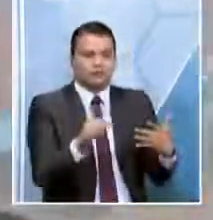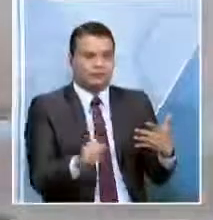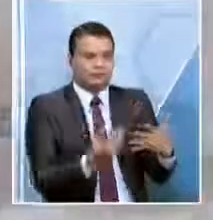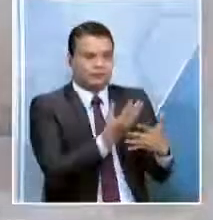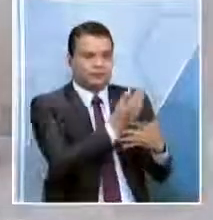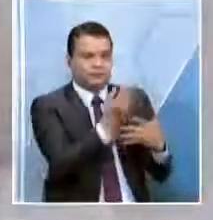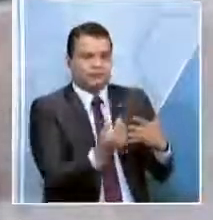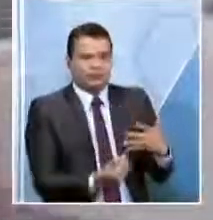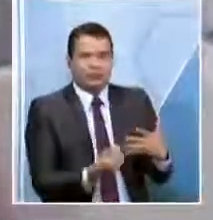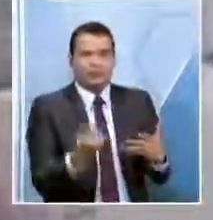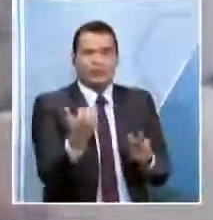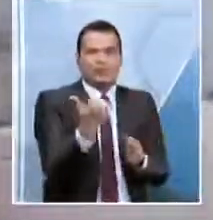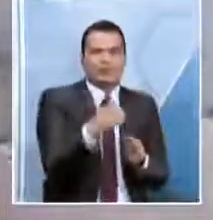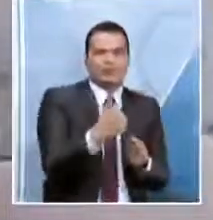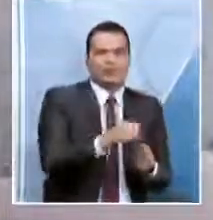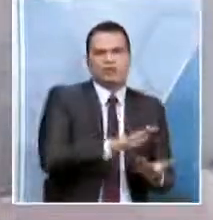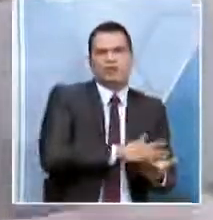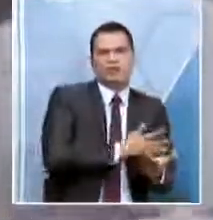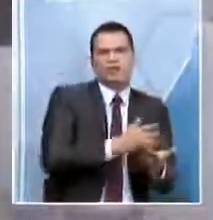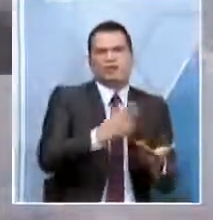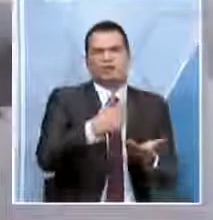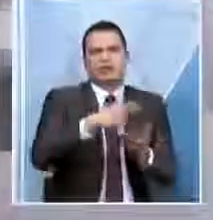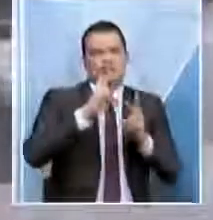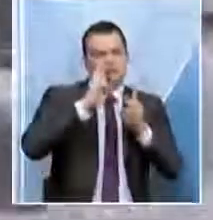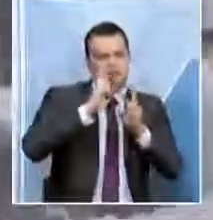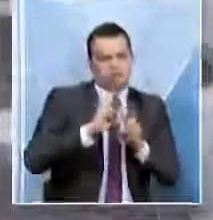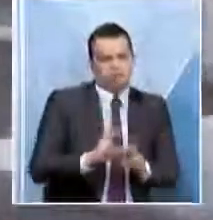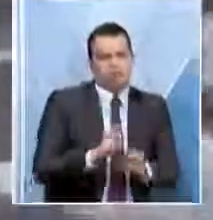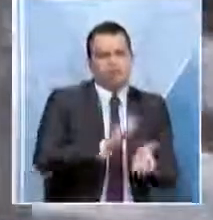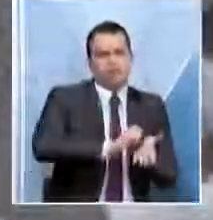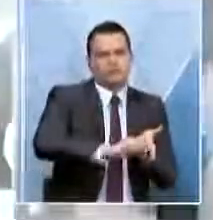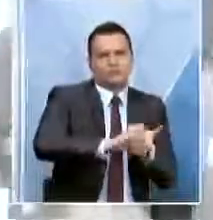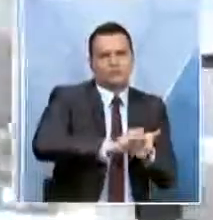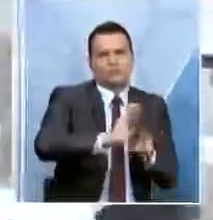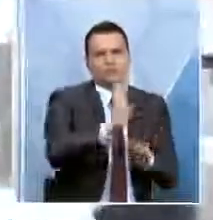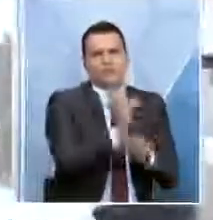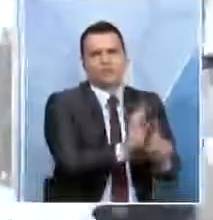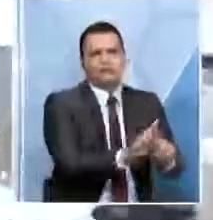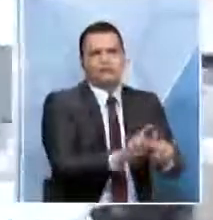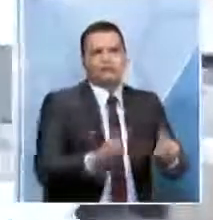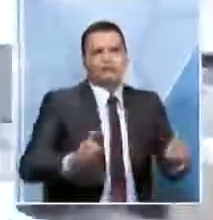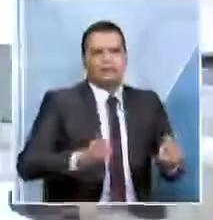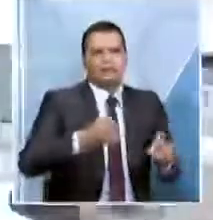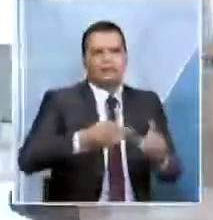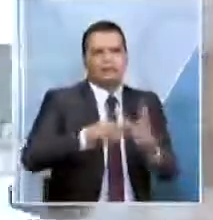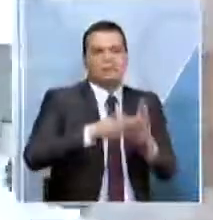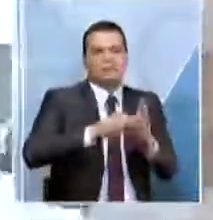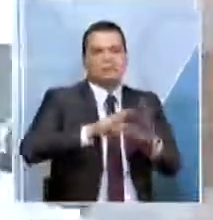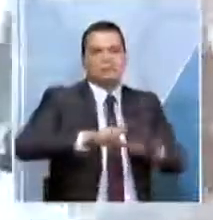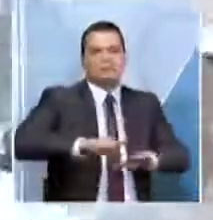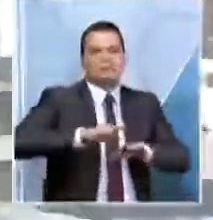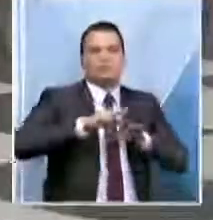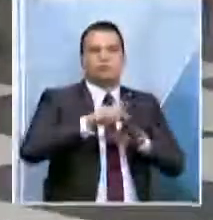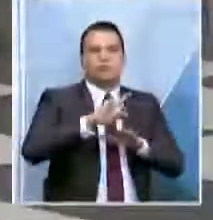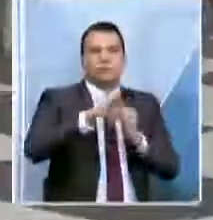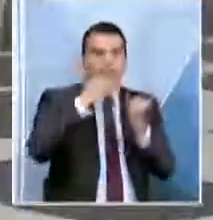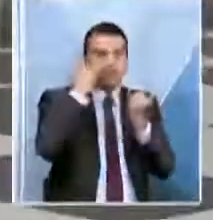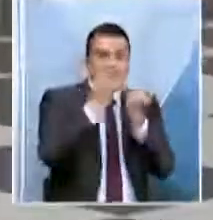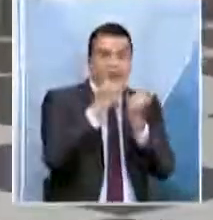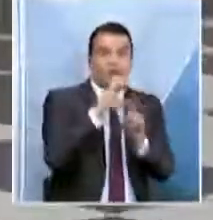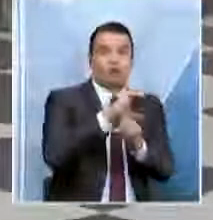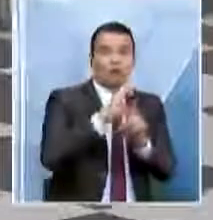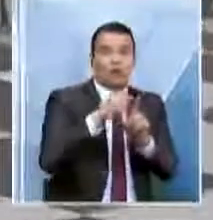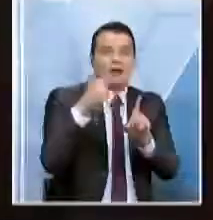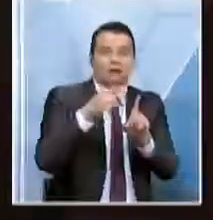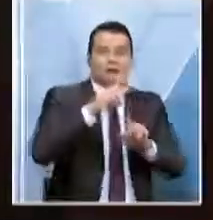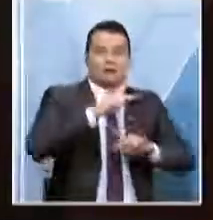salsa, como el baile, la música, los investigadores, escritores, artesanos, entre otros, representan una identidad cultural que se convierte en